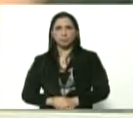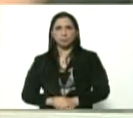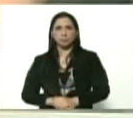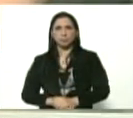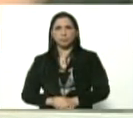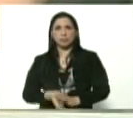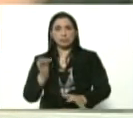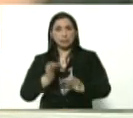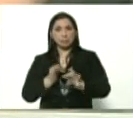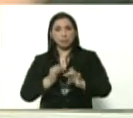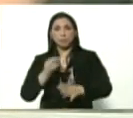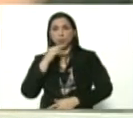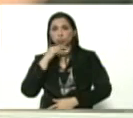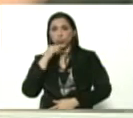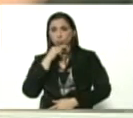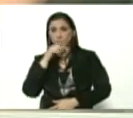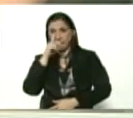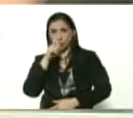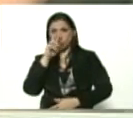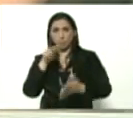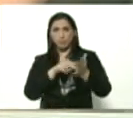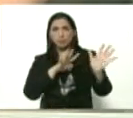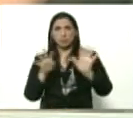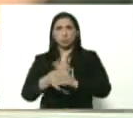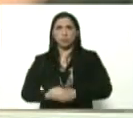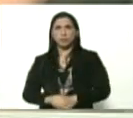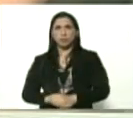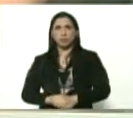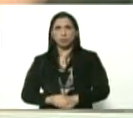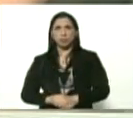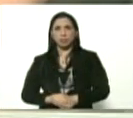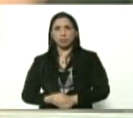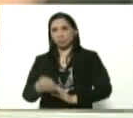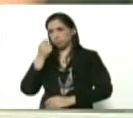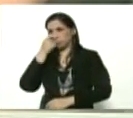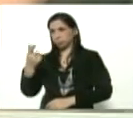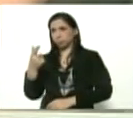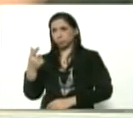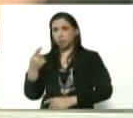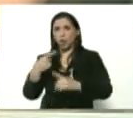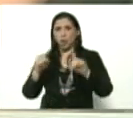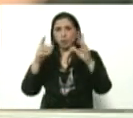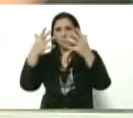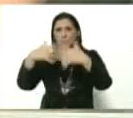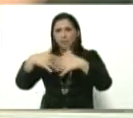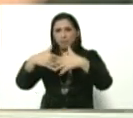2019. Septiembre-octubre del año 2019. Desechan a Blackwater,